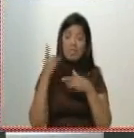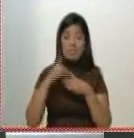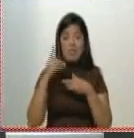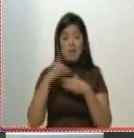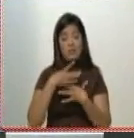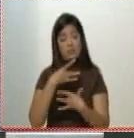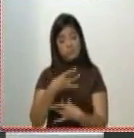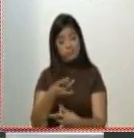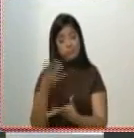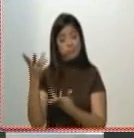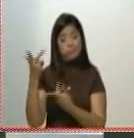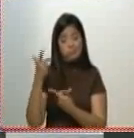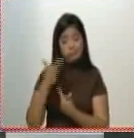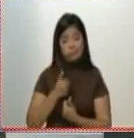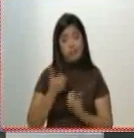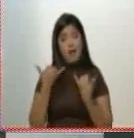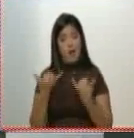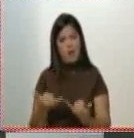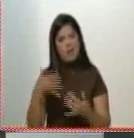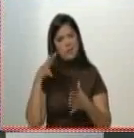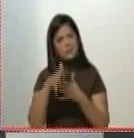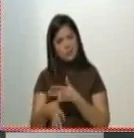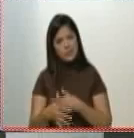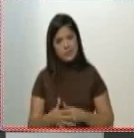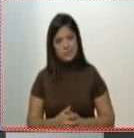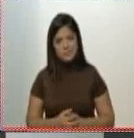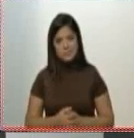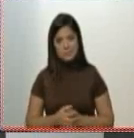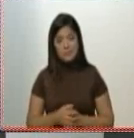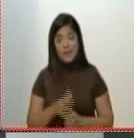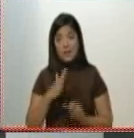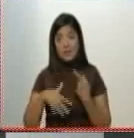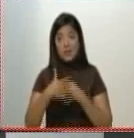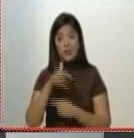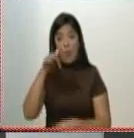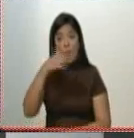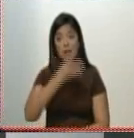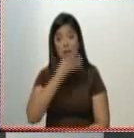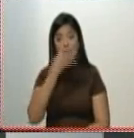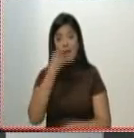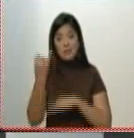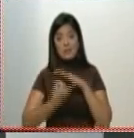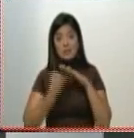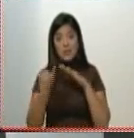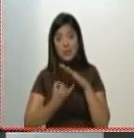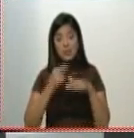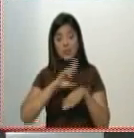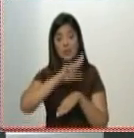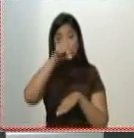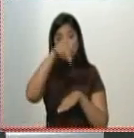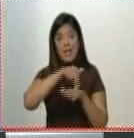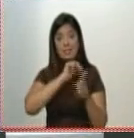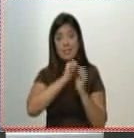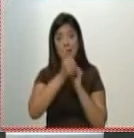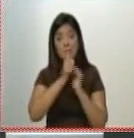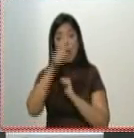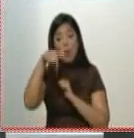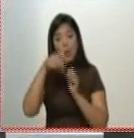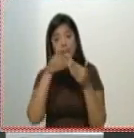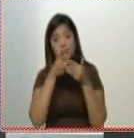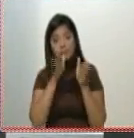que nos ofrecen a esta hora con respecto a lo que está sucediendo en la tarde de hoy en el Instituto Nacional del Deporte, donde están siendo